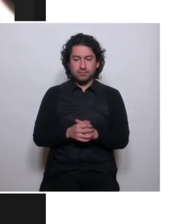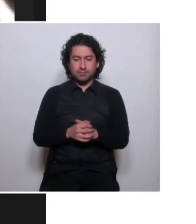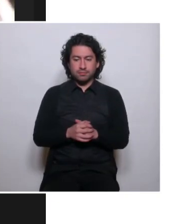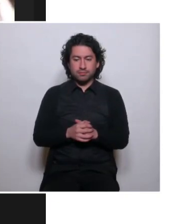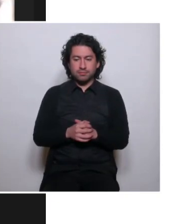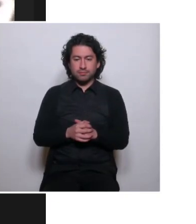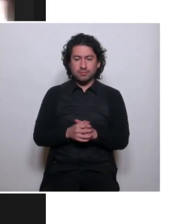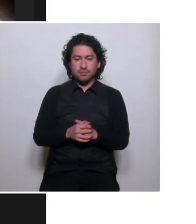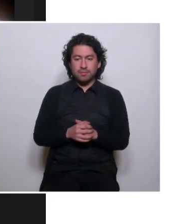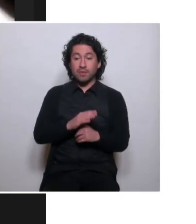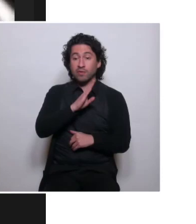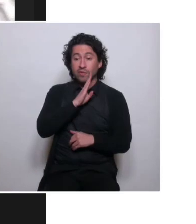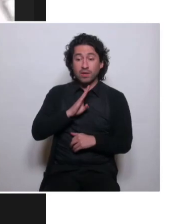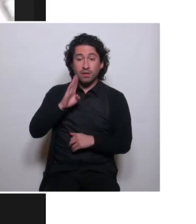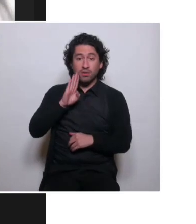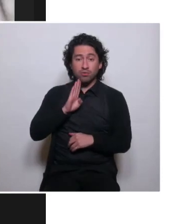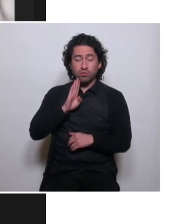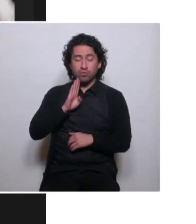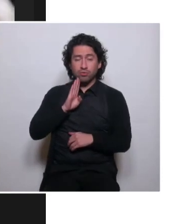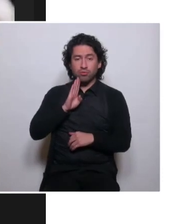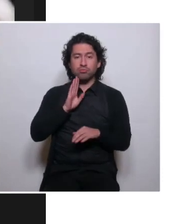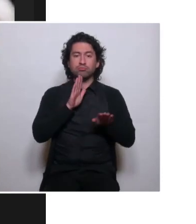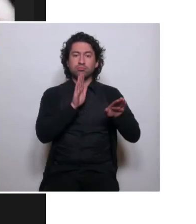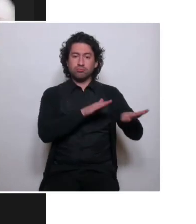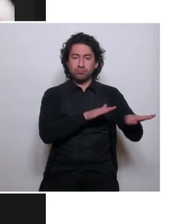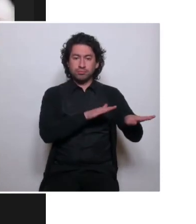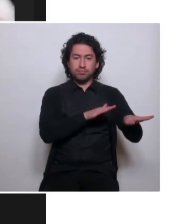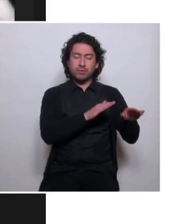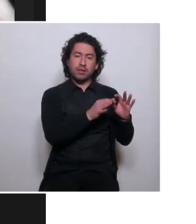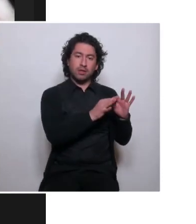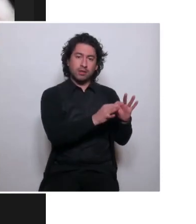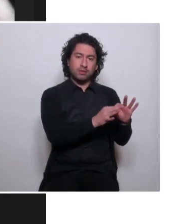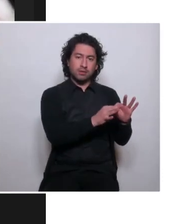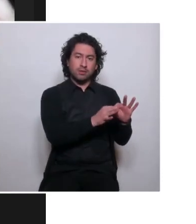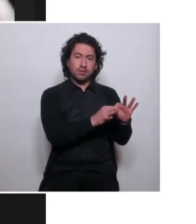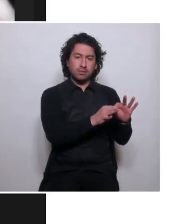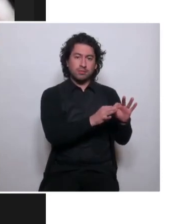Señor Benito Baranda. A favor, señor secretario, gracias.